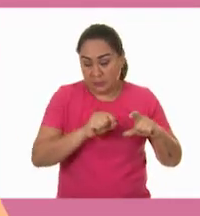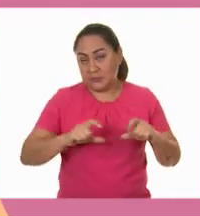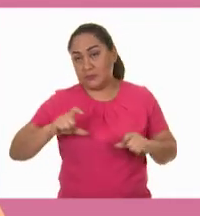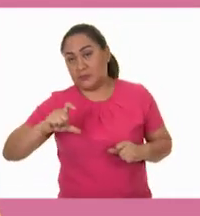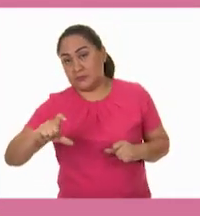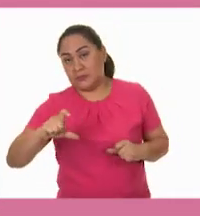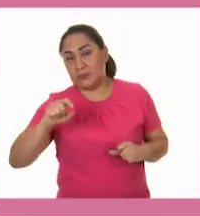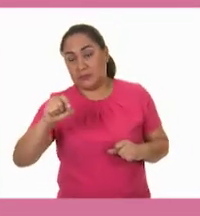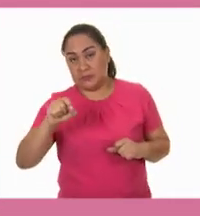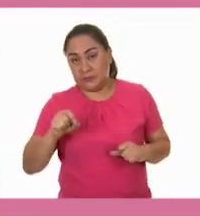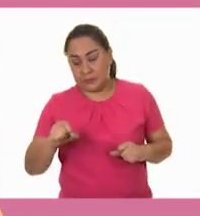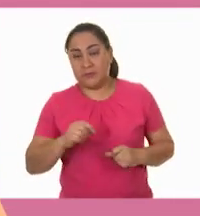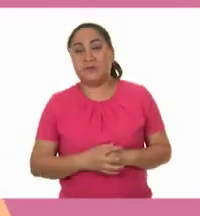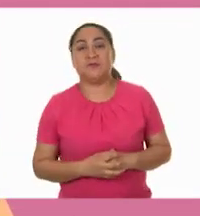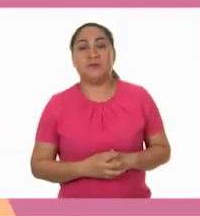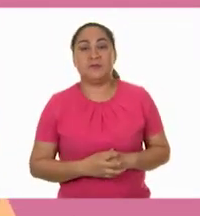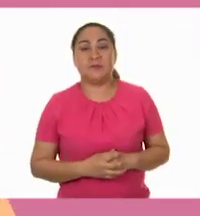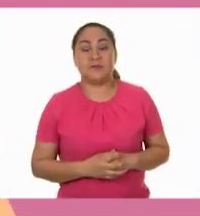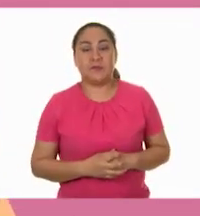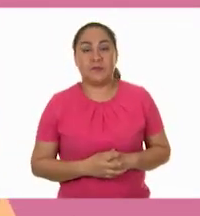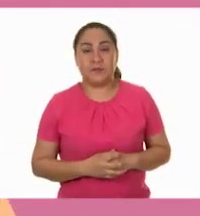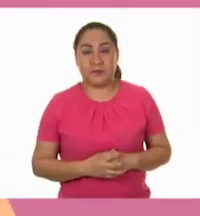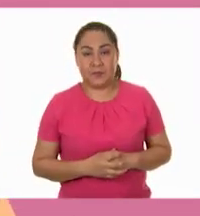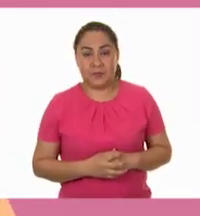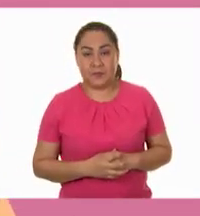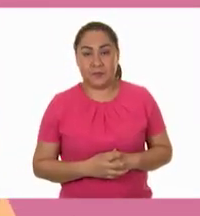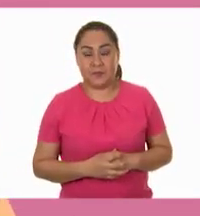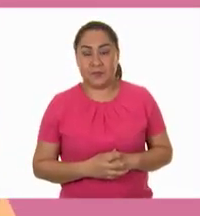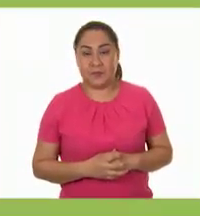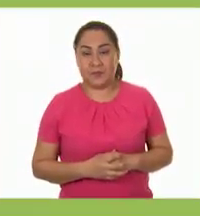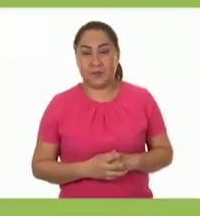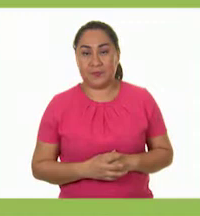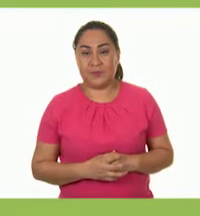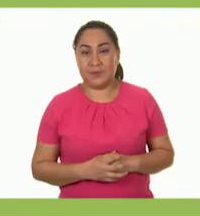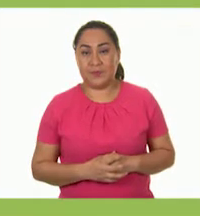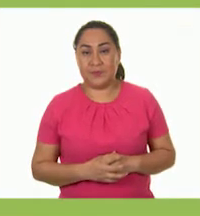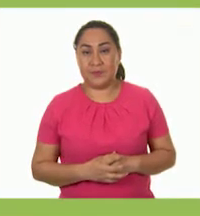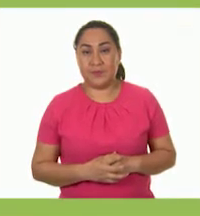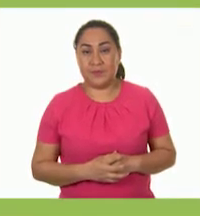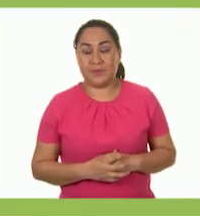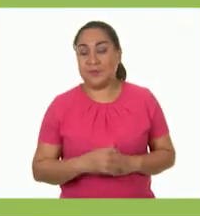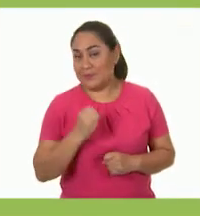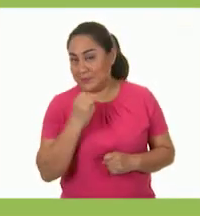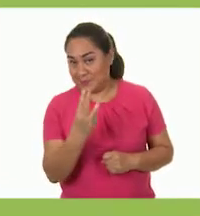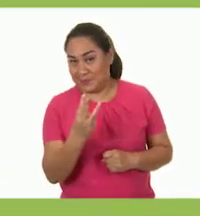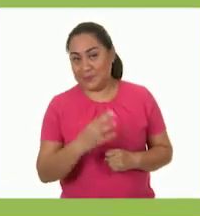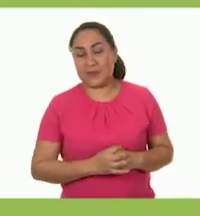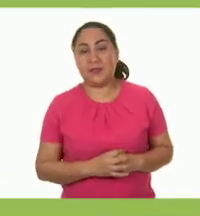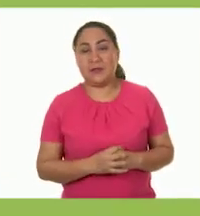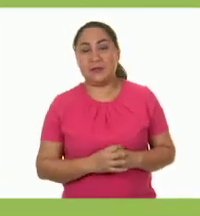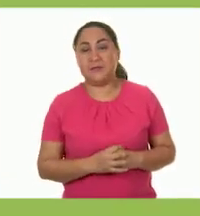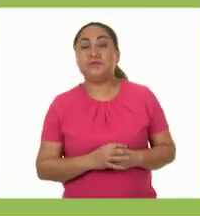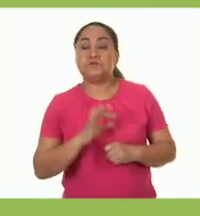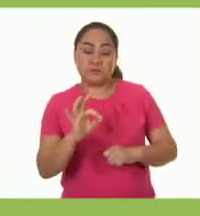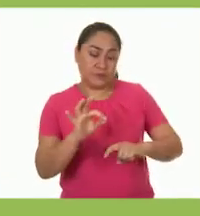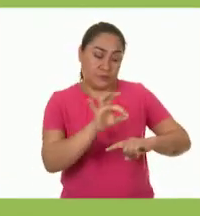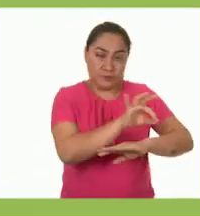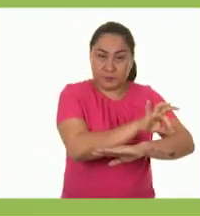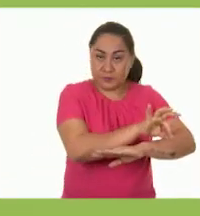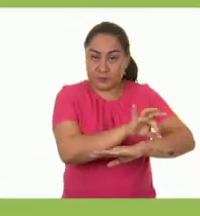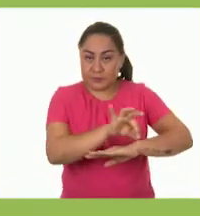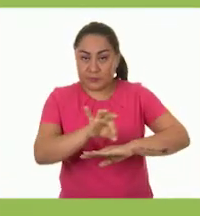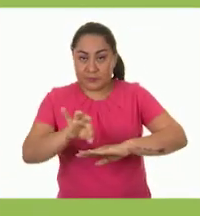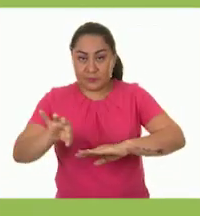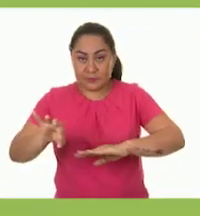arriba. Repite el paso anterior del otro lado de la playera. 3. Traza la línea